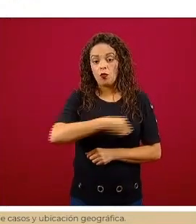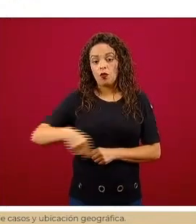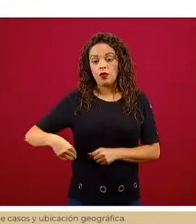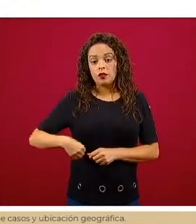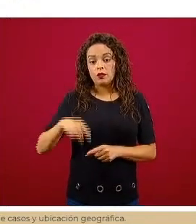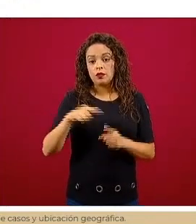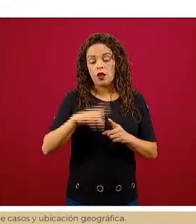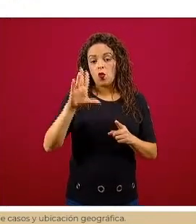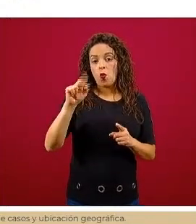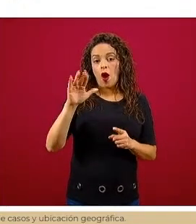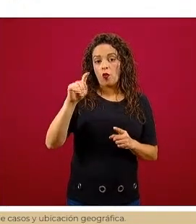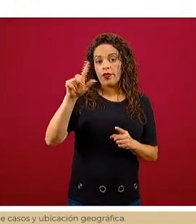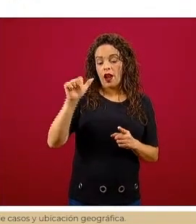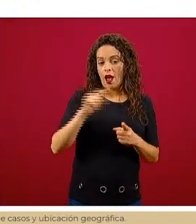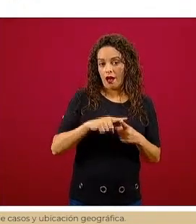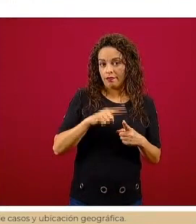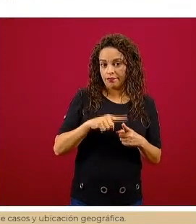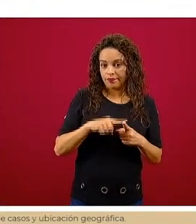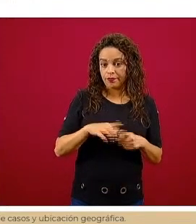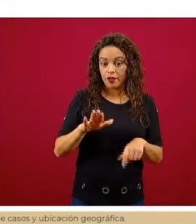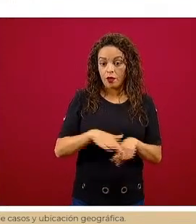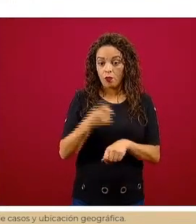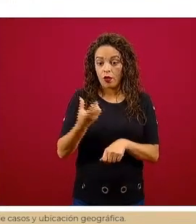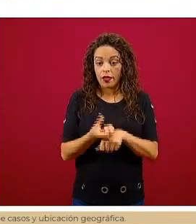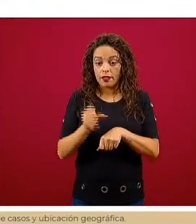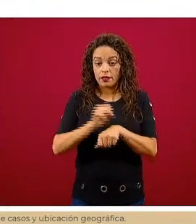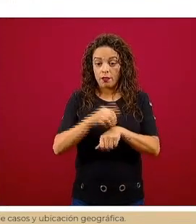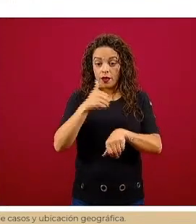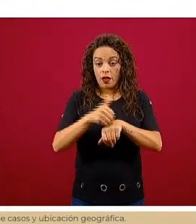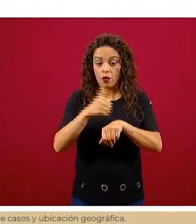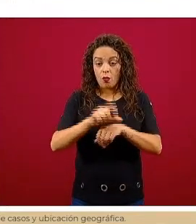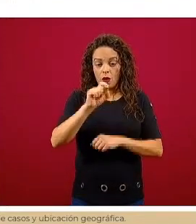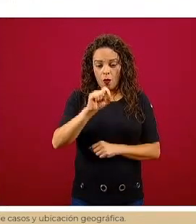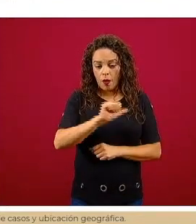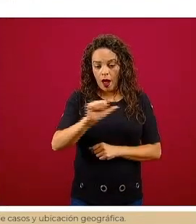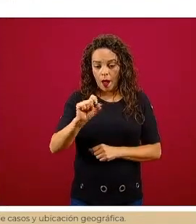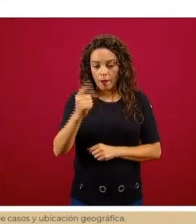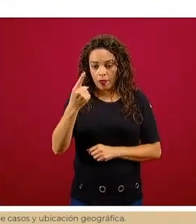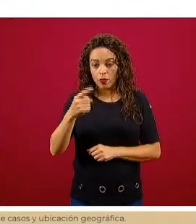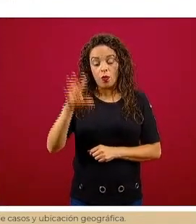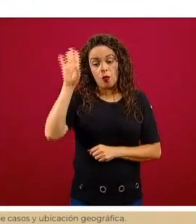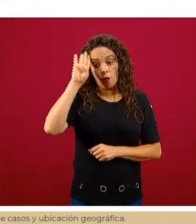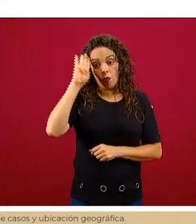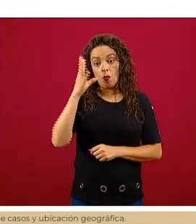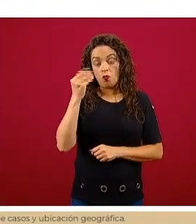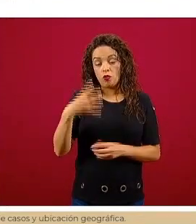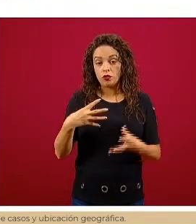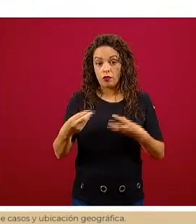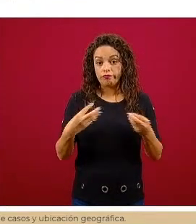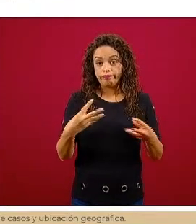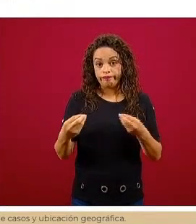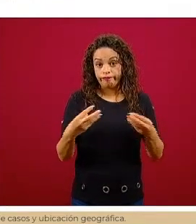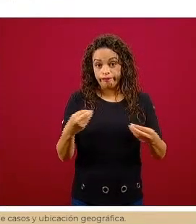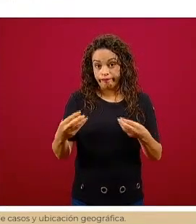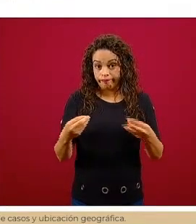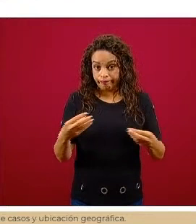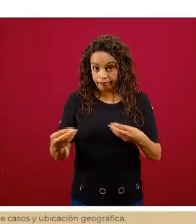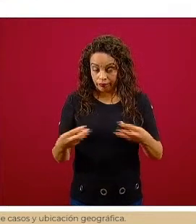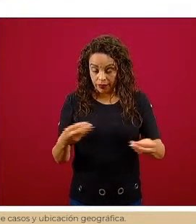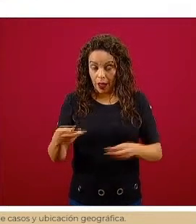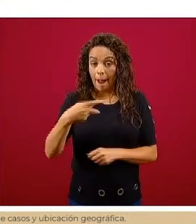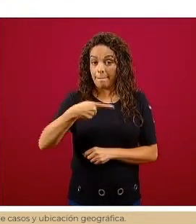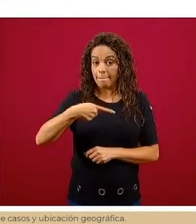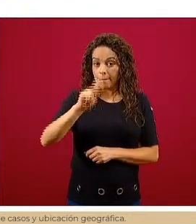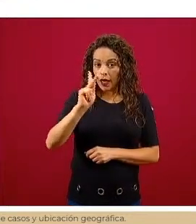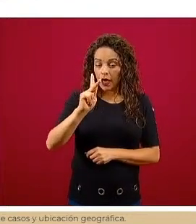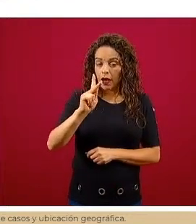de Cuautla, porque es el que desde la semana 20-21 se mantuvo con una transmisión importante, aunque ya con una